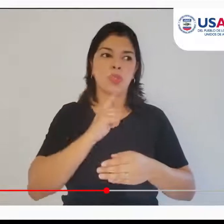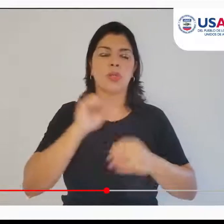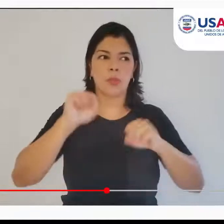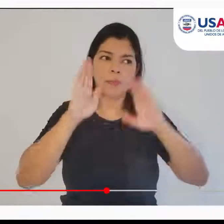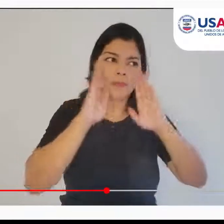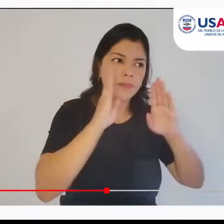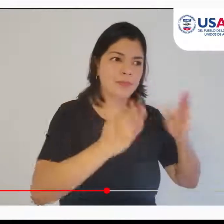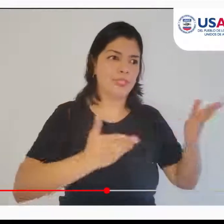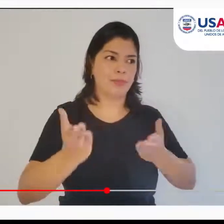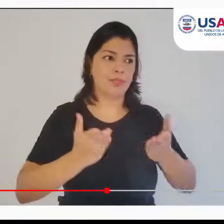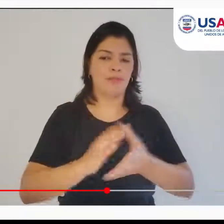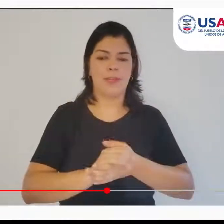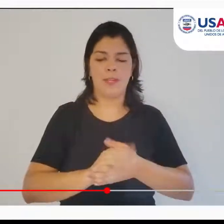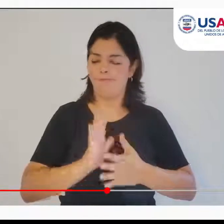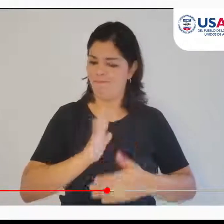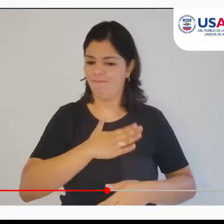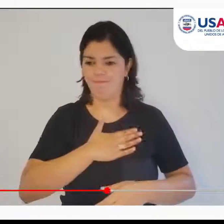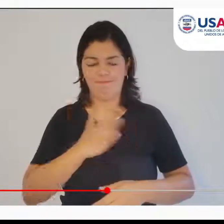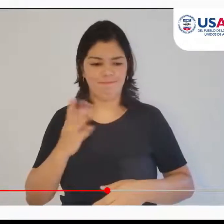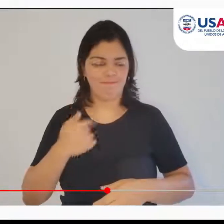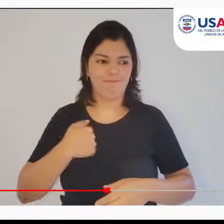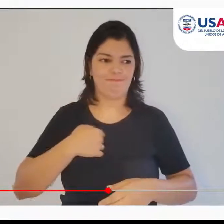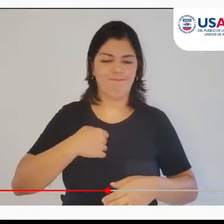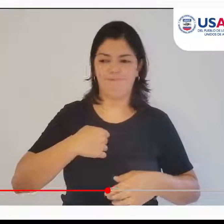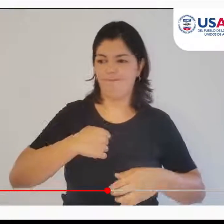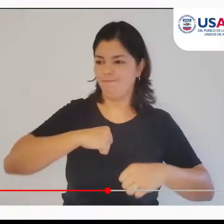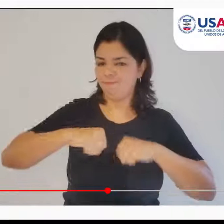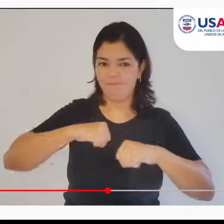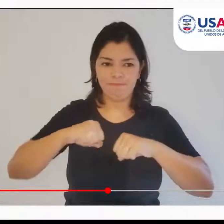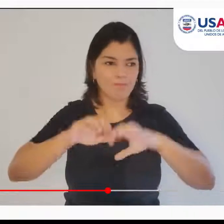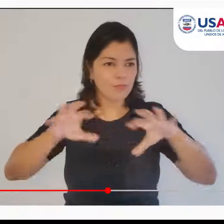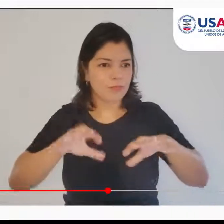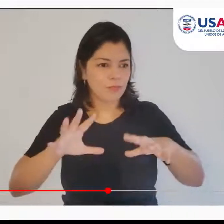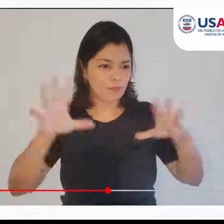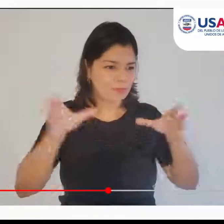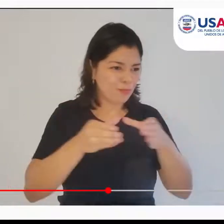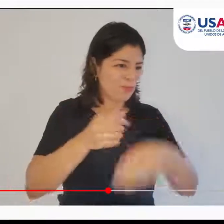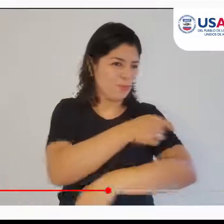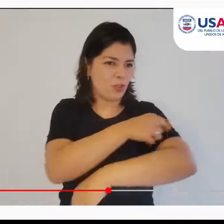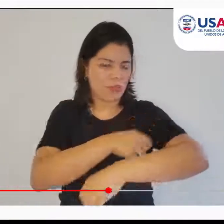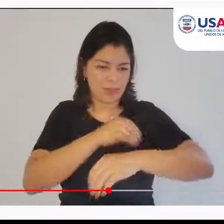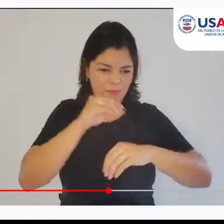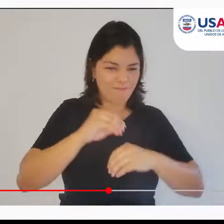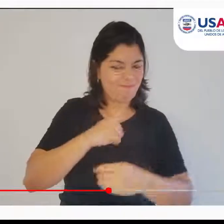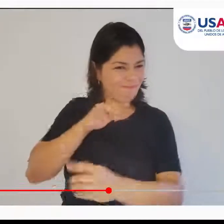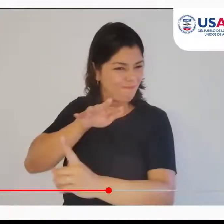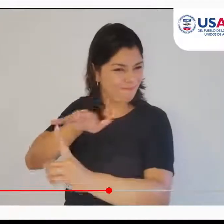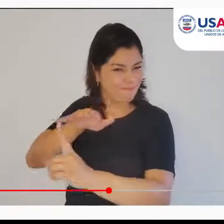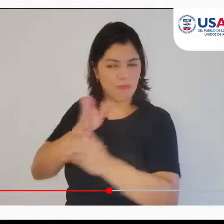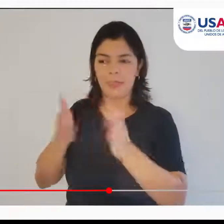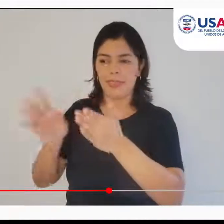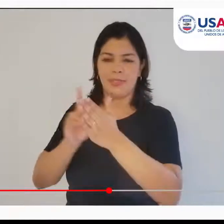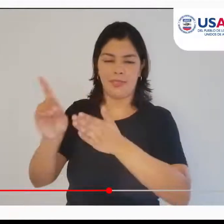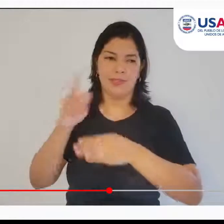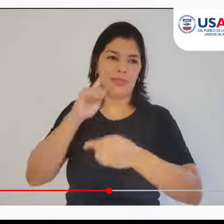esos servicios. Así que nos propusimos hacer lo posible porque se incluyera allí para que los servicios se pudieran prestar de